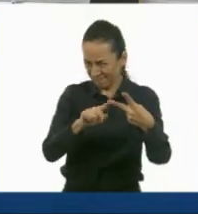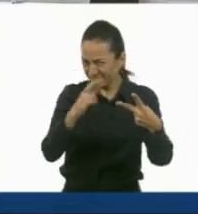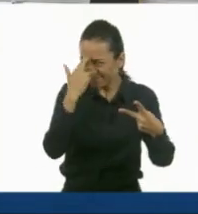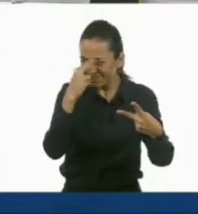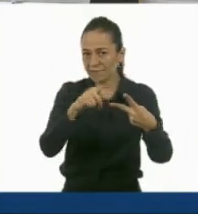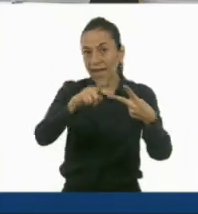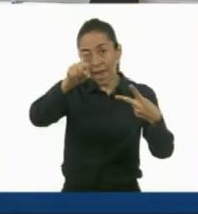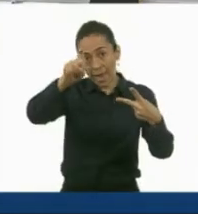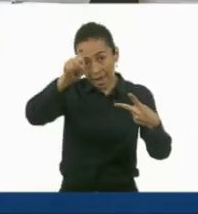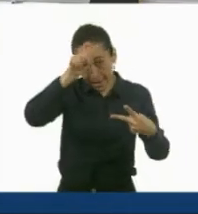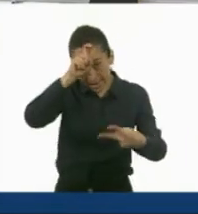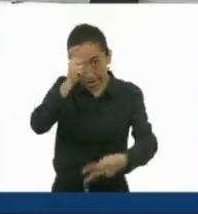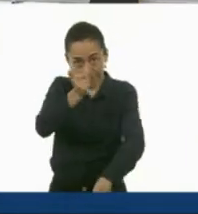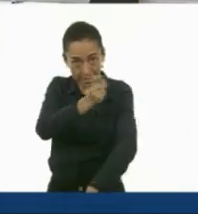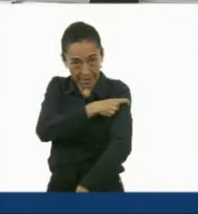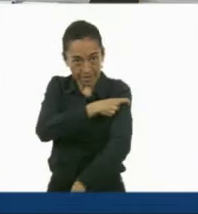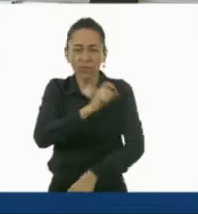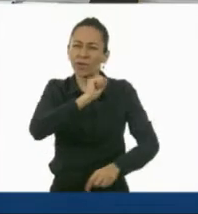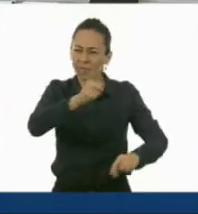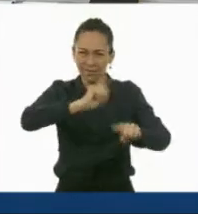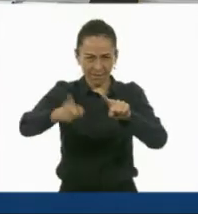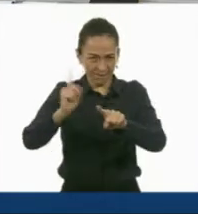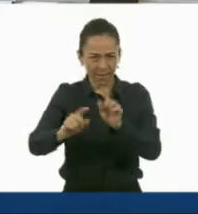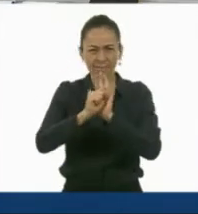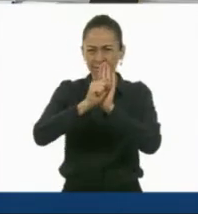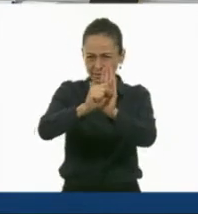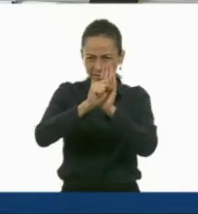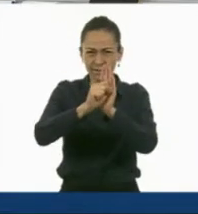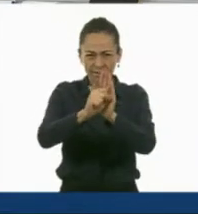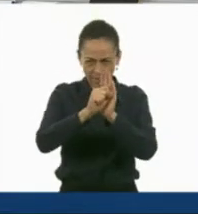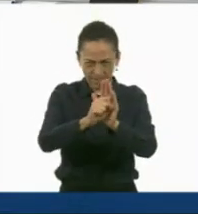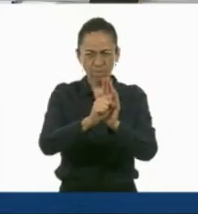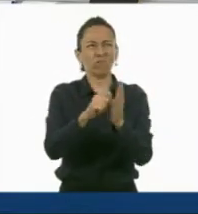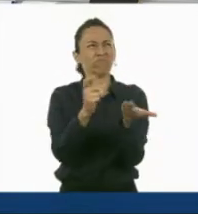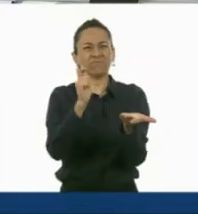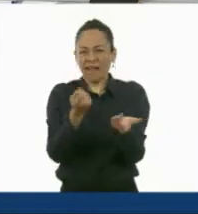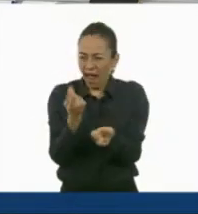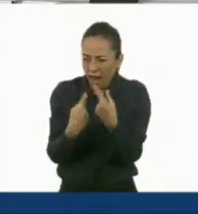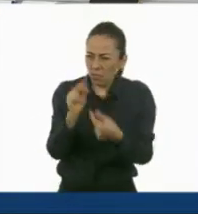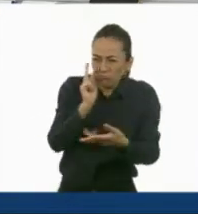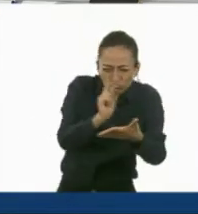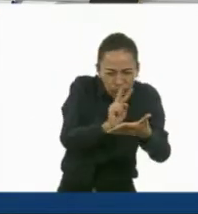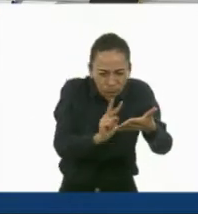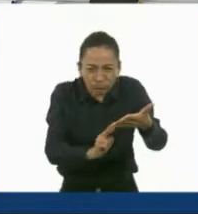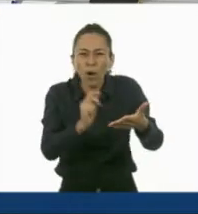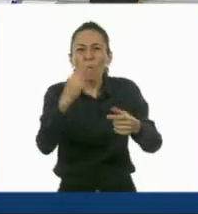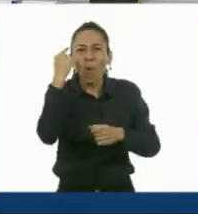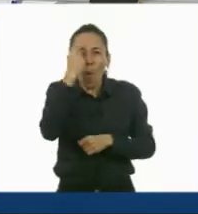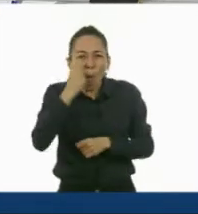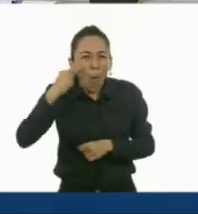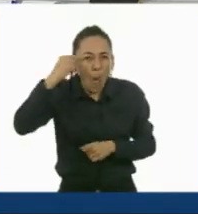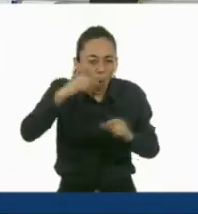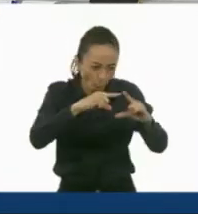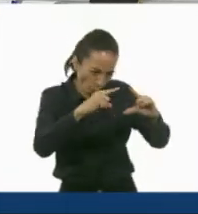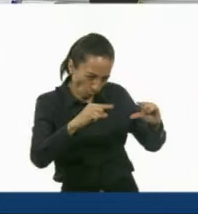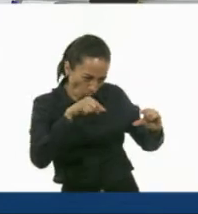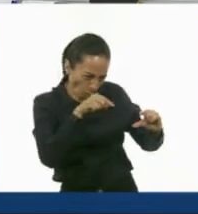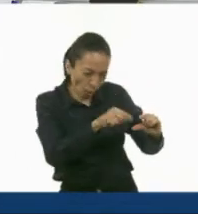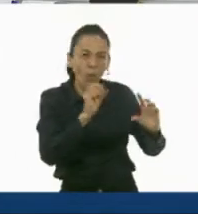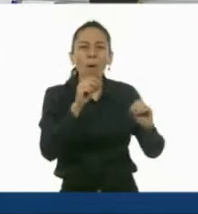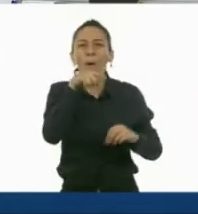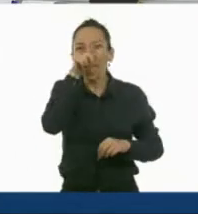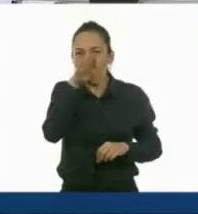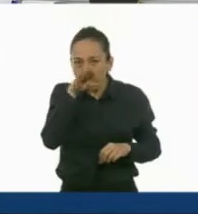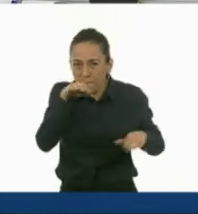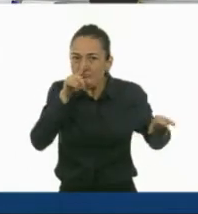utilizaban símbolos y tenían algunos una forma de un ojito, tenían formas a lo mejor de un pájaro, un